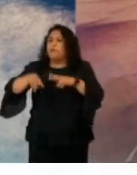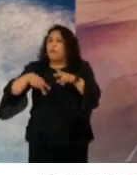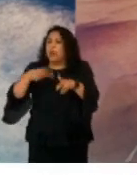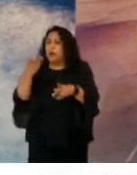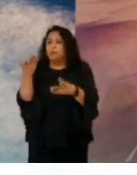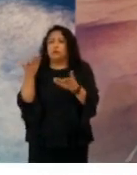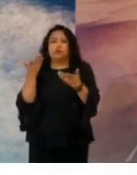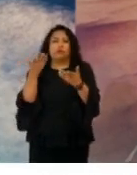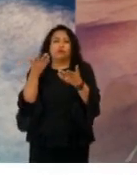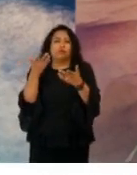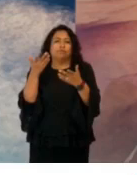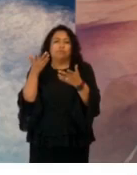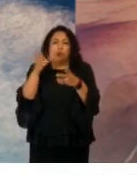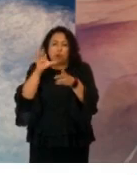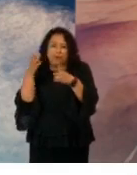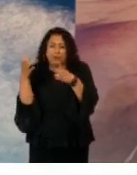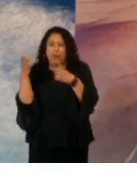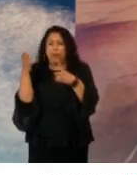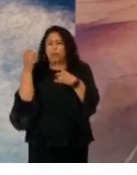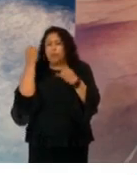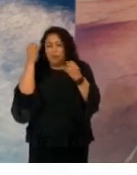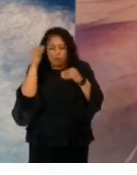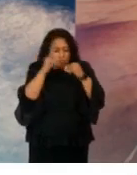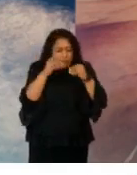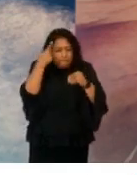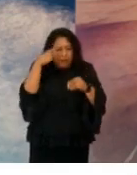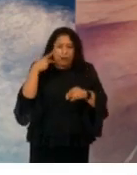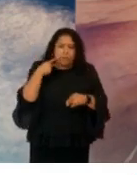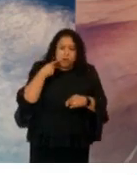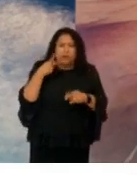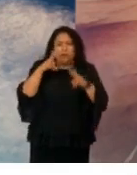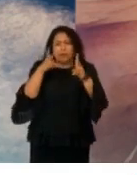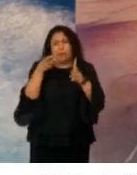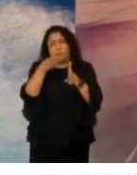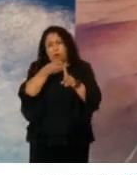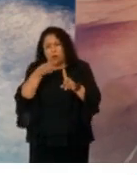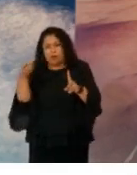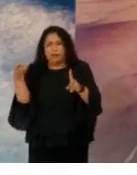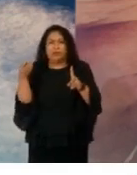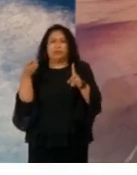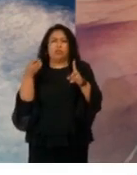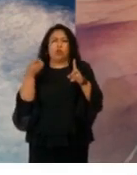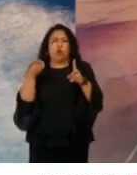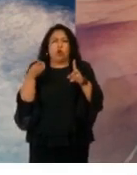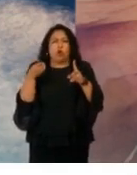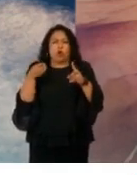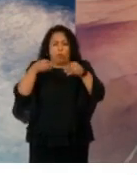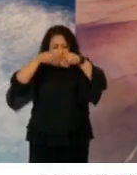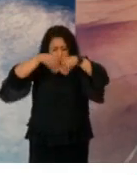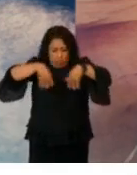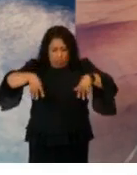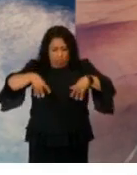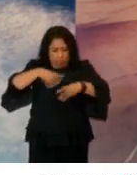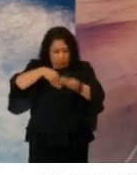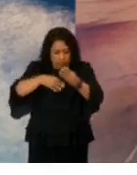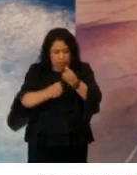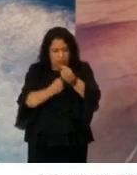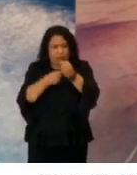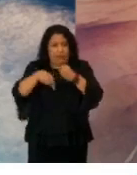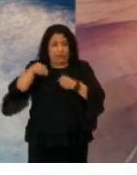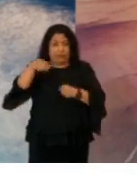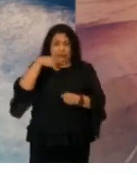estamos desarrollando políticas públicas, hace poco estuvimos trabajando el tema de urbanización y infraestructura sostenible en Chile, que aquí te doy el